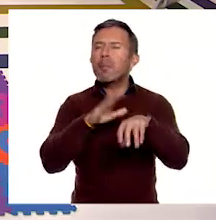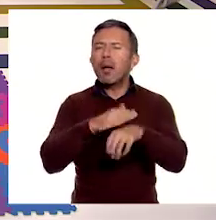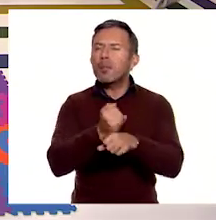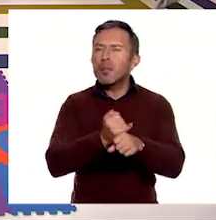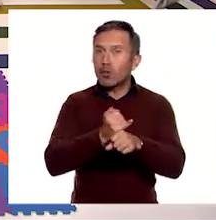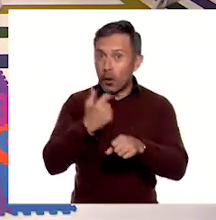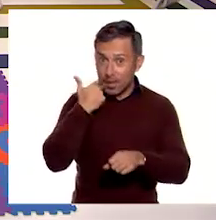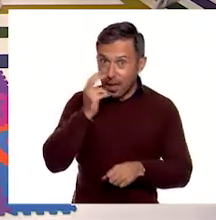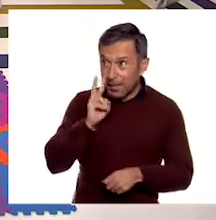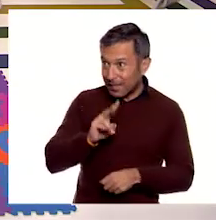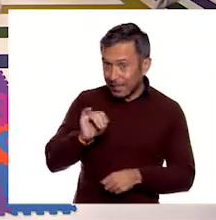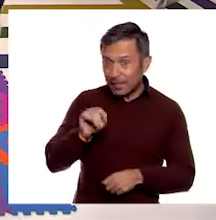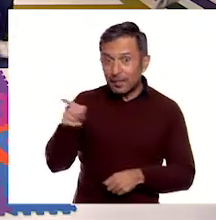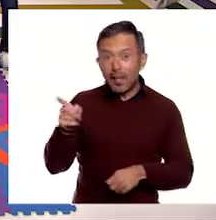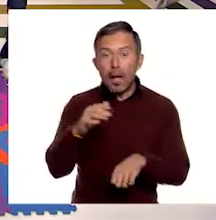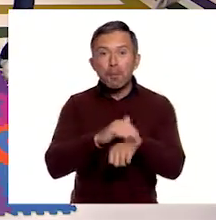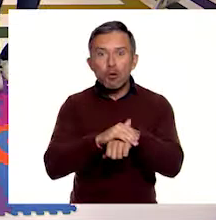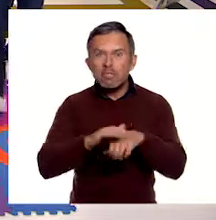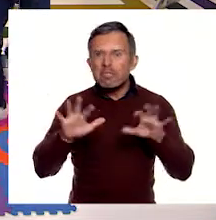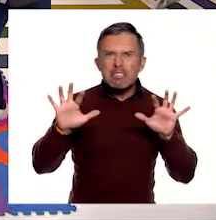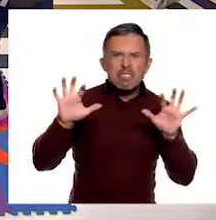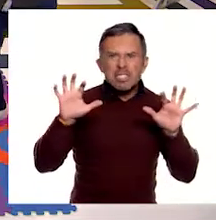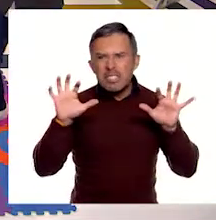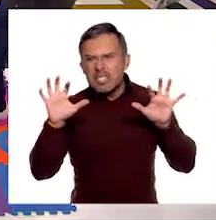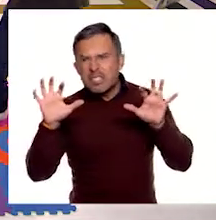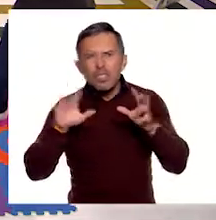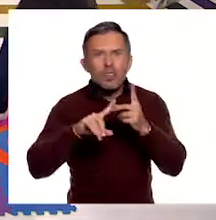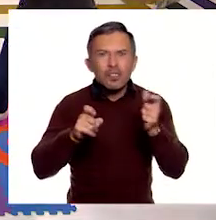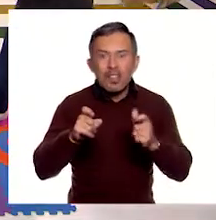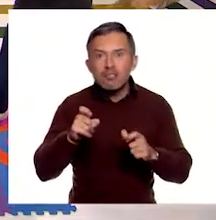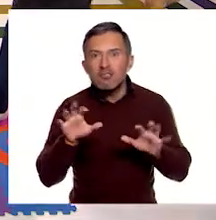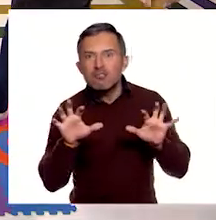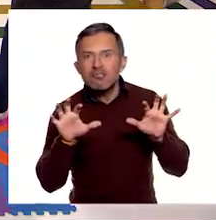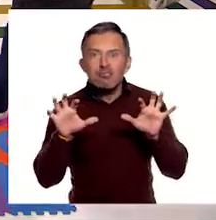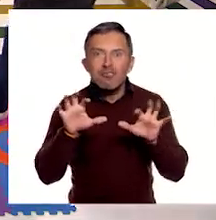entonces. ¿Dónde estás, Maustrilio? Ahí está. ¿Dónde estás? Ahí está.